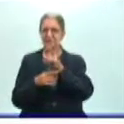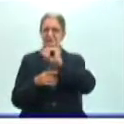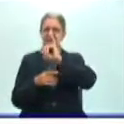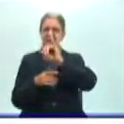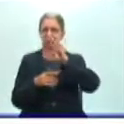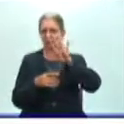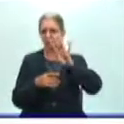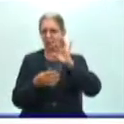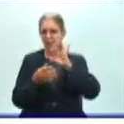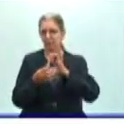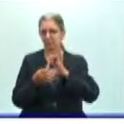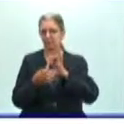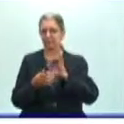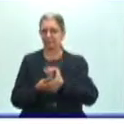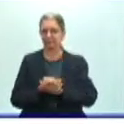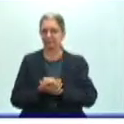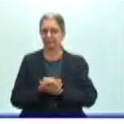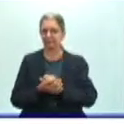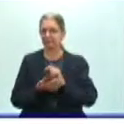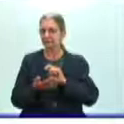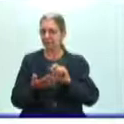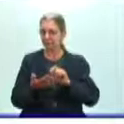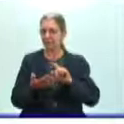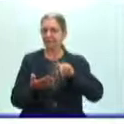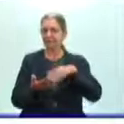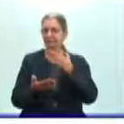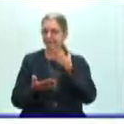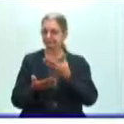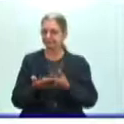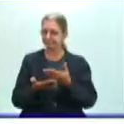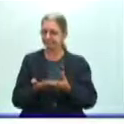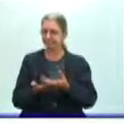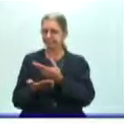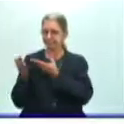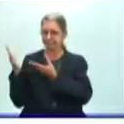Te daré un tiempo para que verifiques tu respuesta.